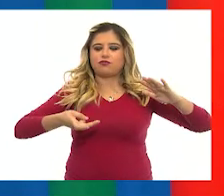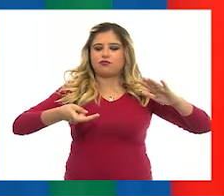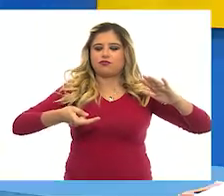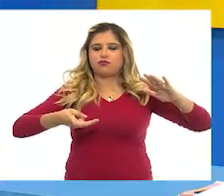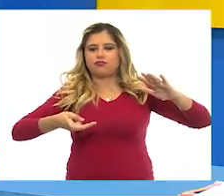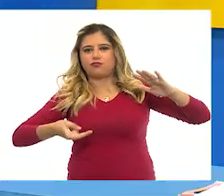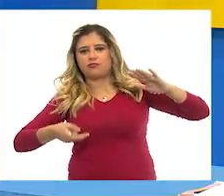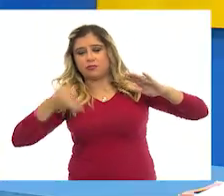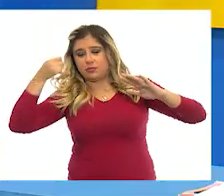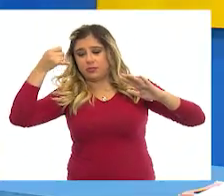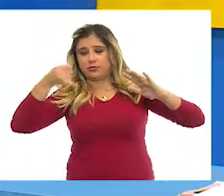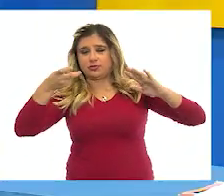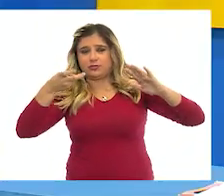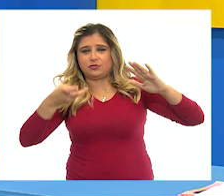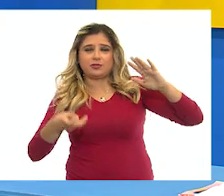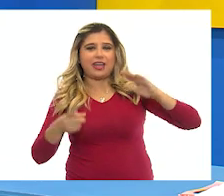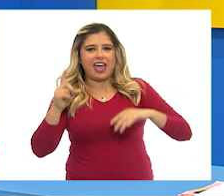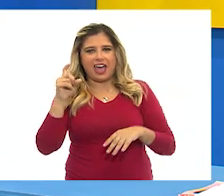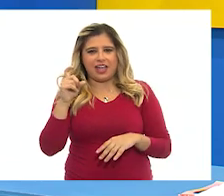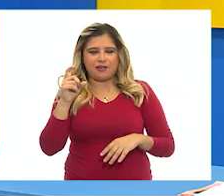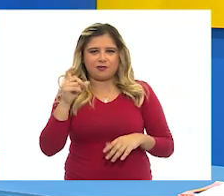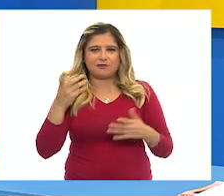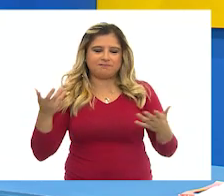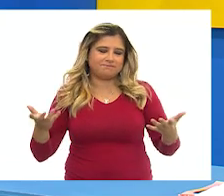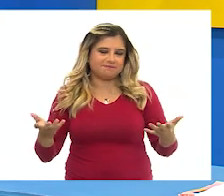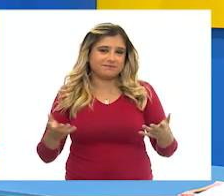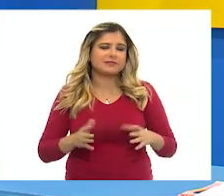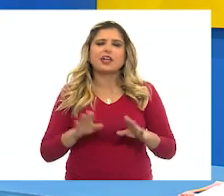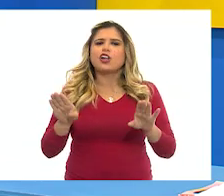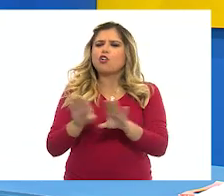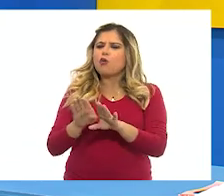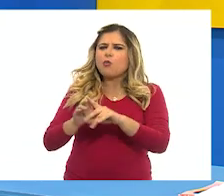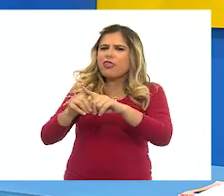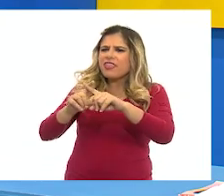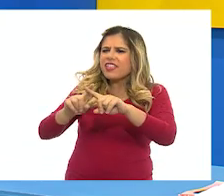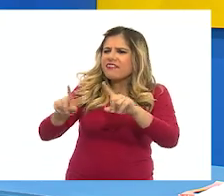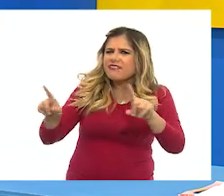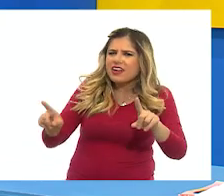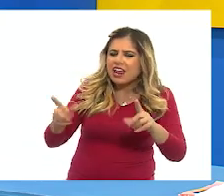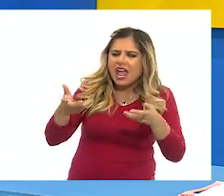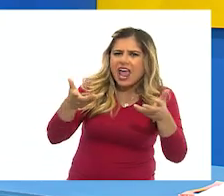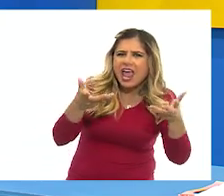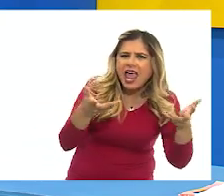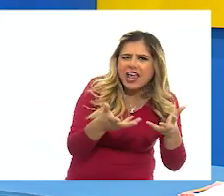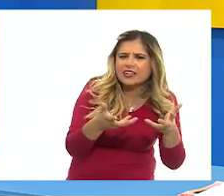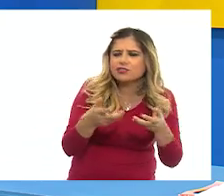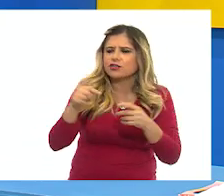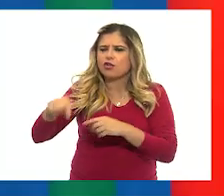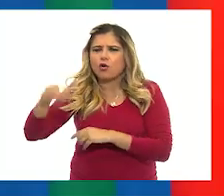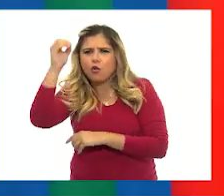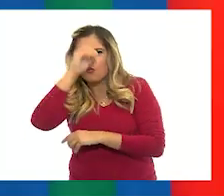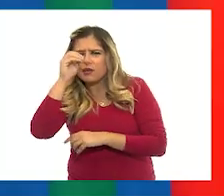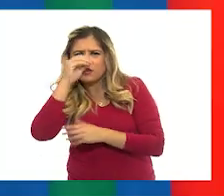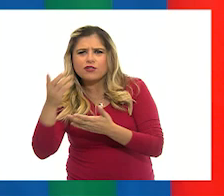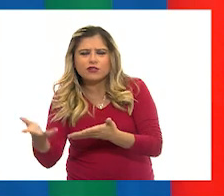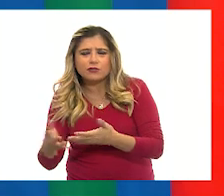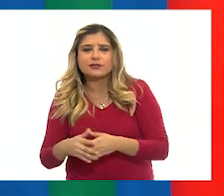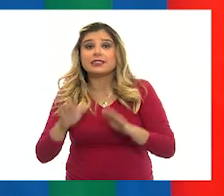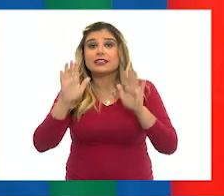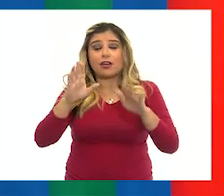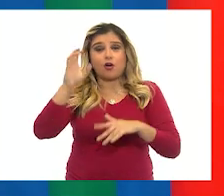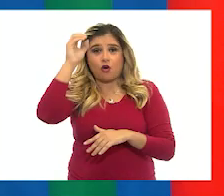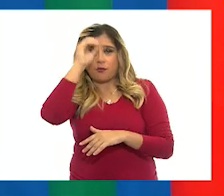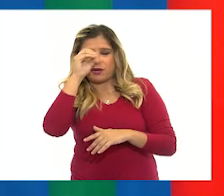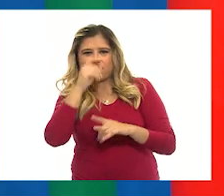fondo. Muy bien, María. ¿Y cómo diferenciaste los hechos de las opiniones? Las opiniones,